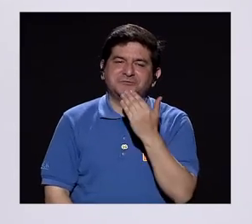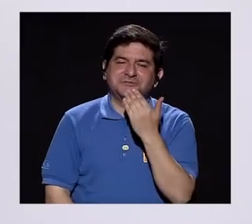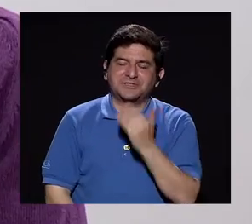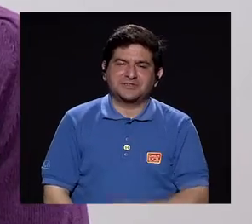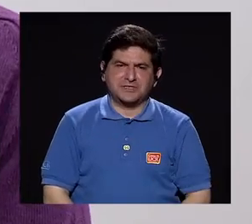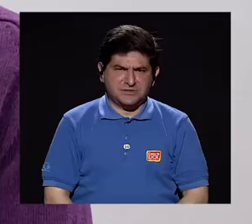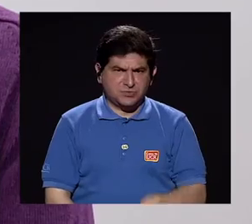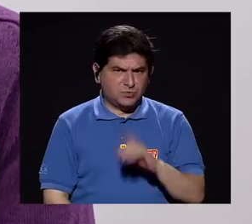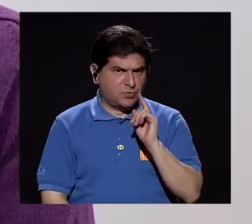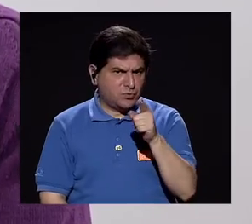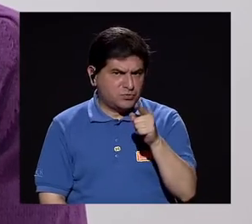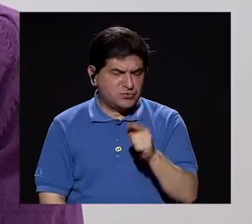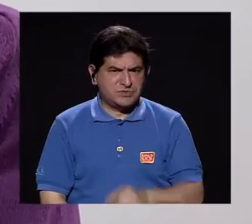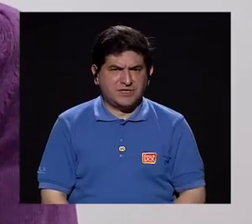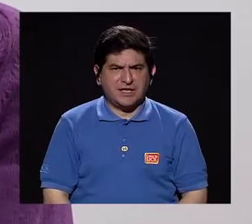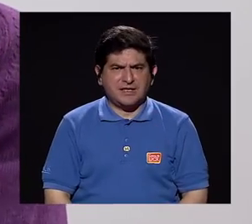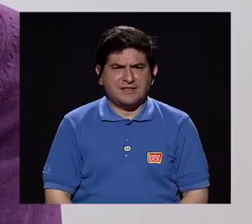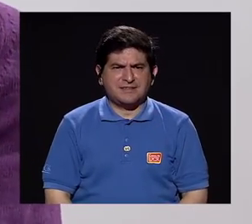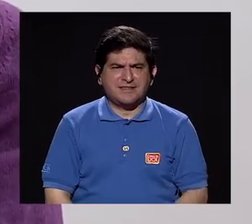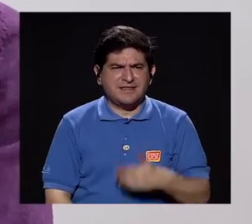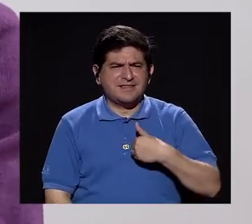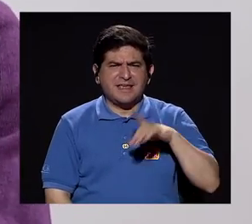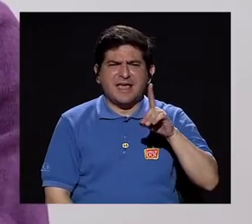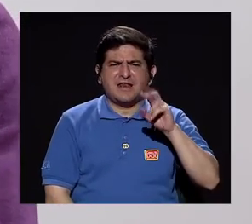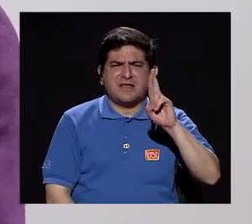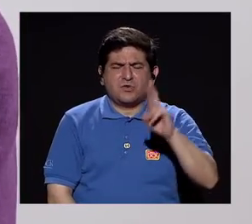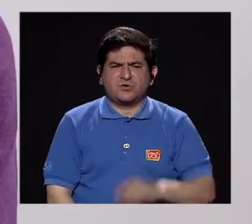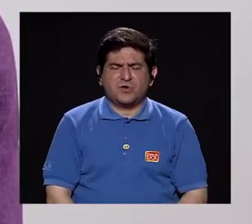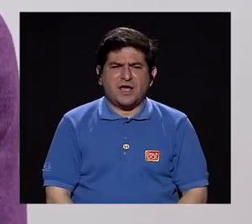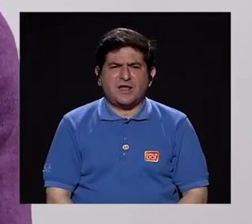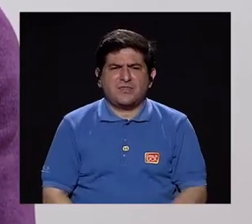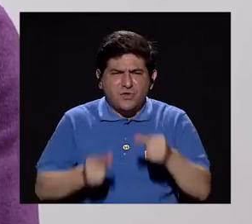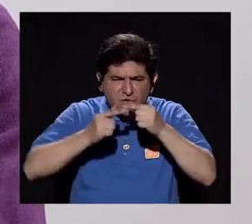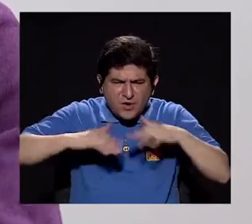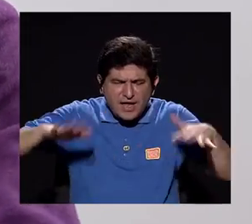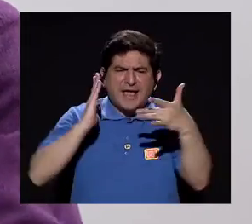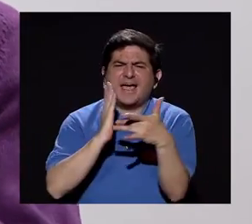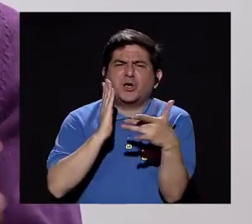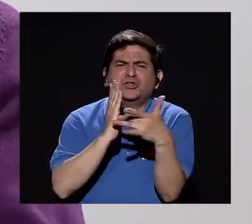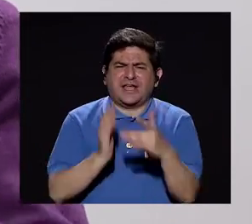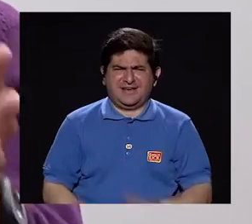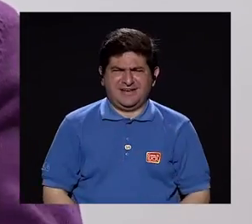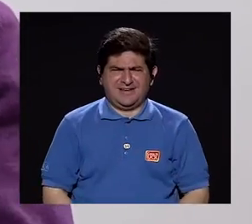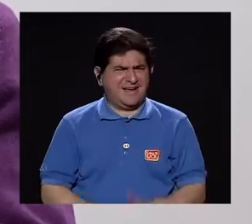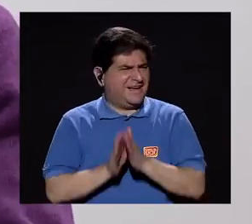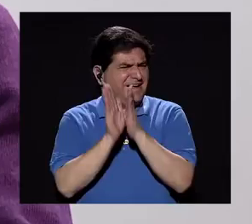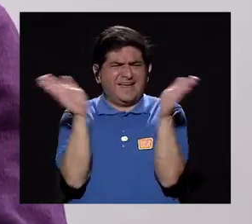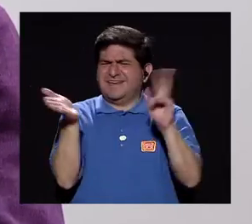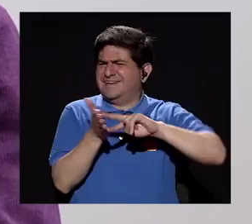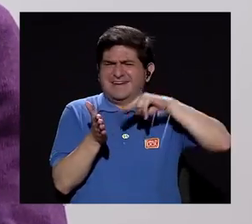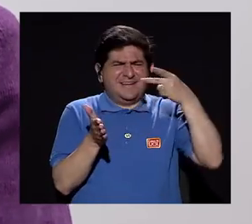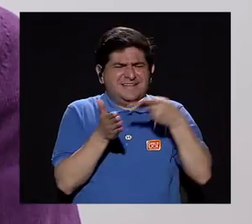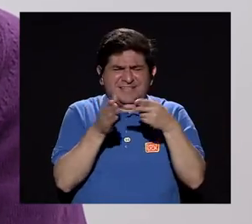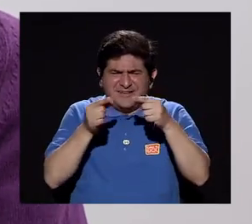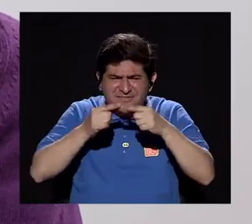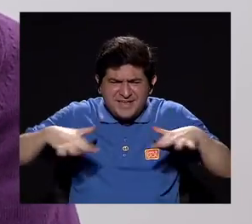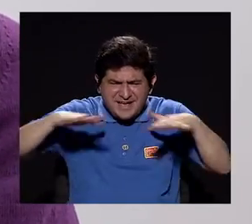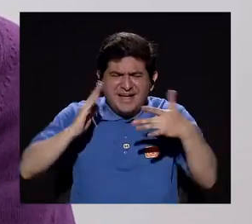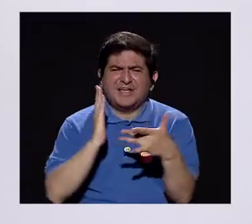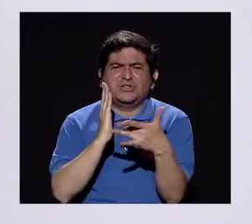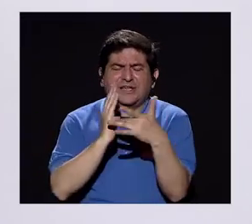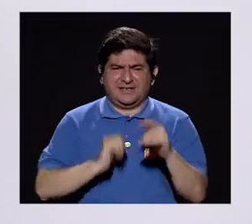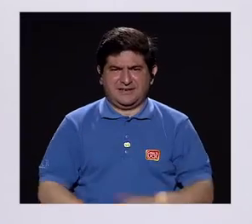rafael ustedes yo tiene un doctorado en geotecnia explíquenos en términos generales qué es esto de